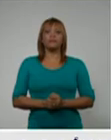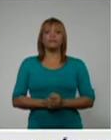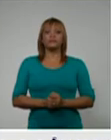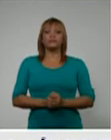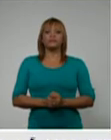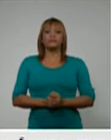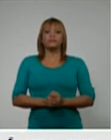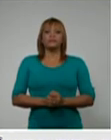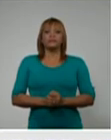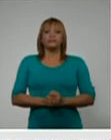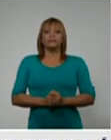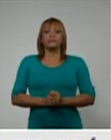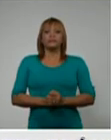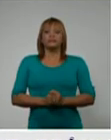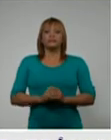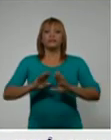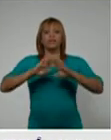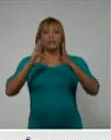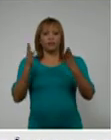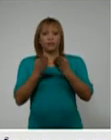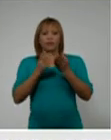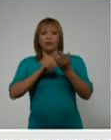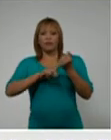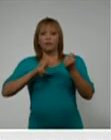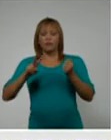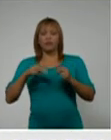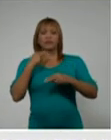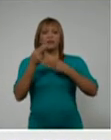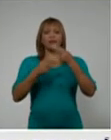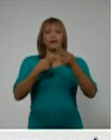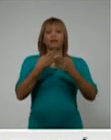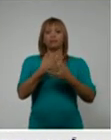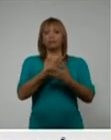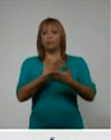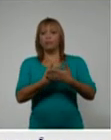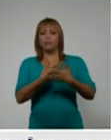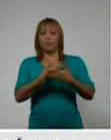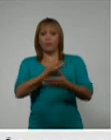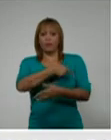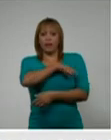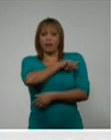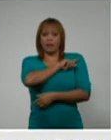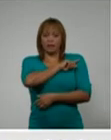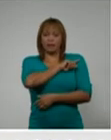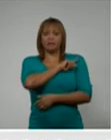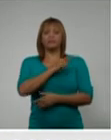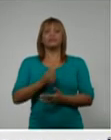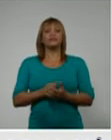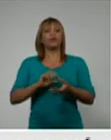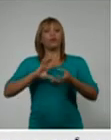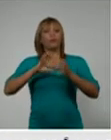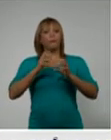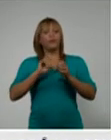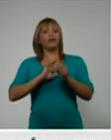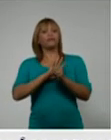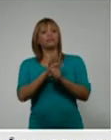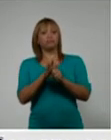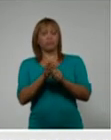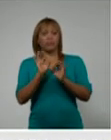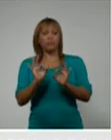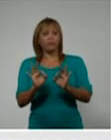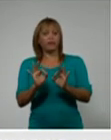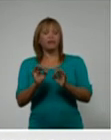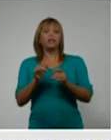De todas las provincias se procesaron muestras ayer, muy en dependencia de su complejidad epidemiológica. Como